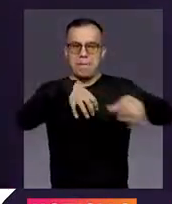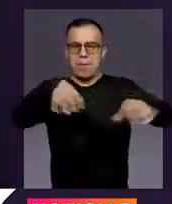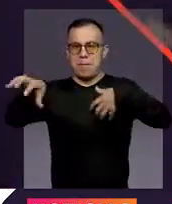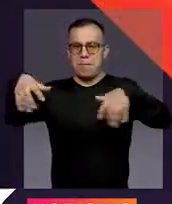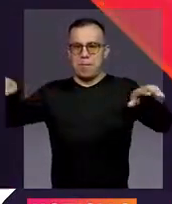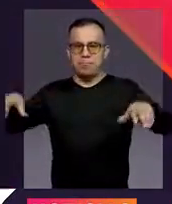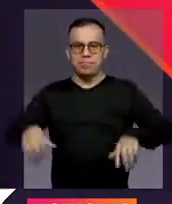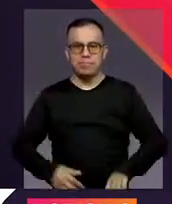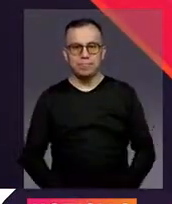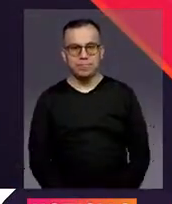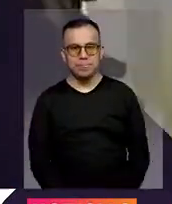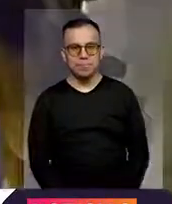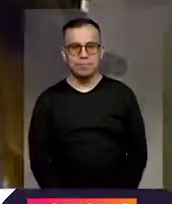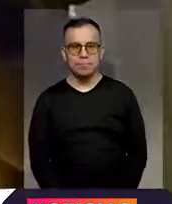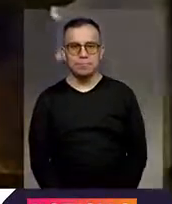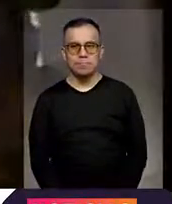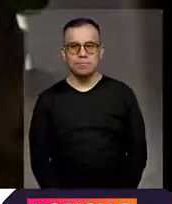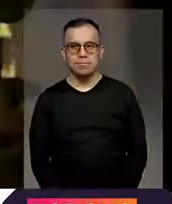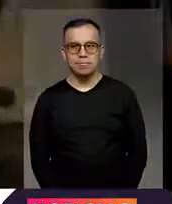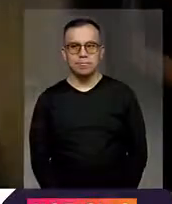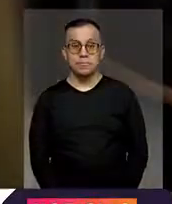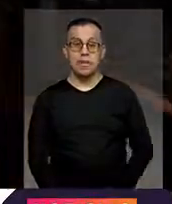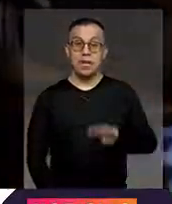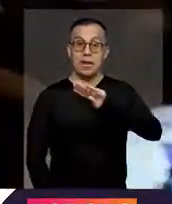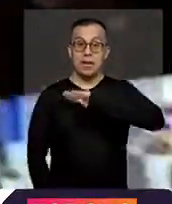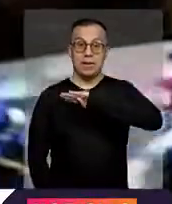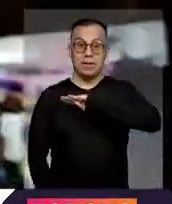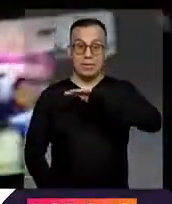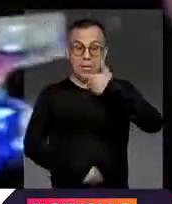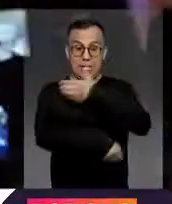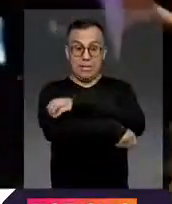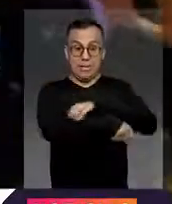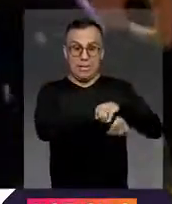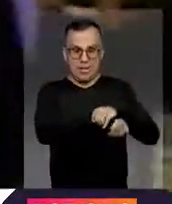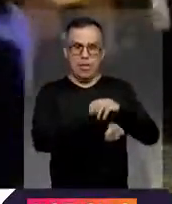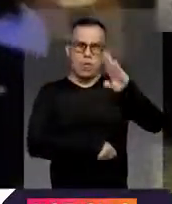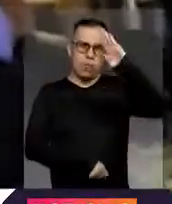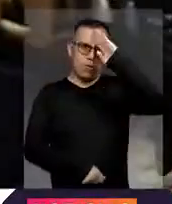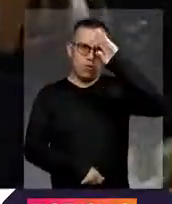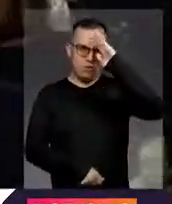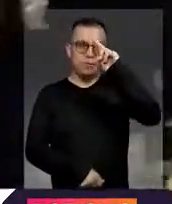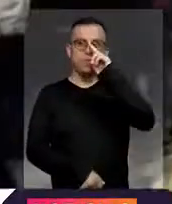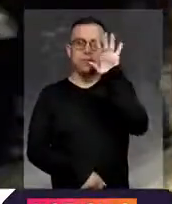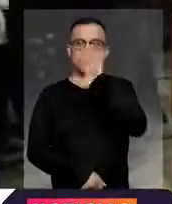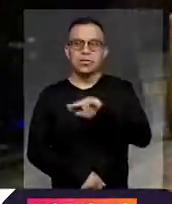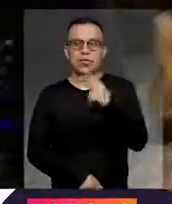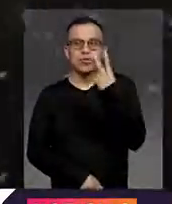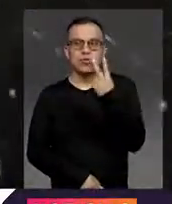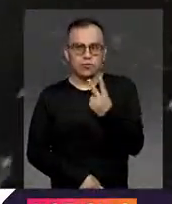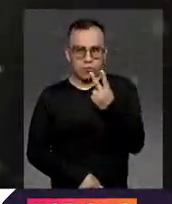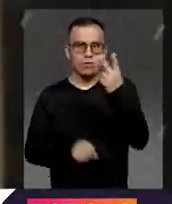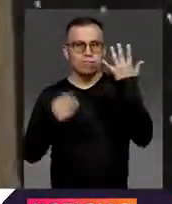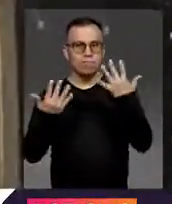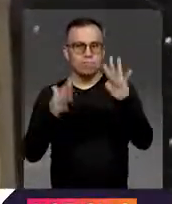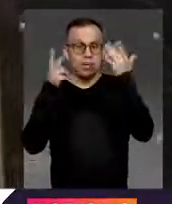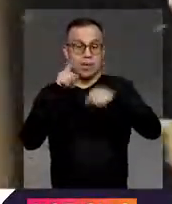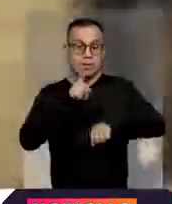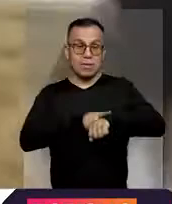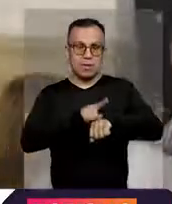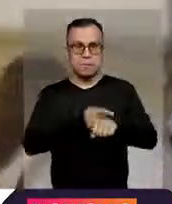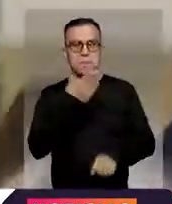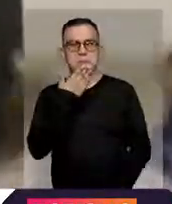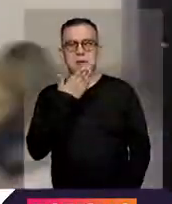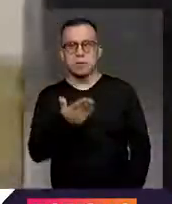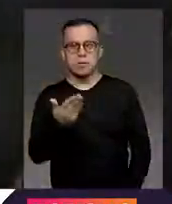sector. La Alcaldía de la Candelaria y la Policía Nacional intervinieron 2 fiestas que estaban operando después de la hora